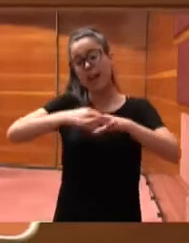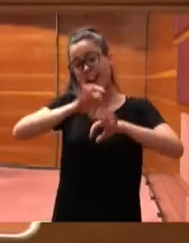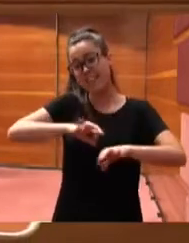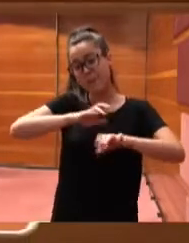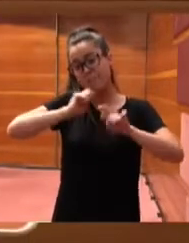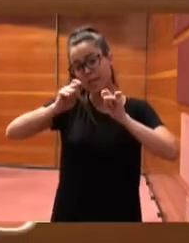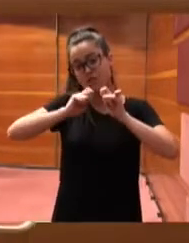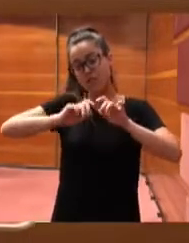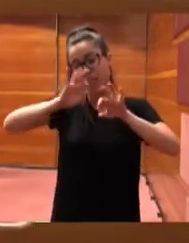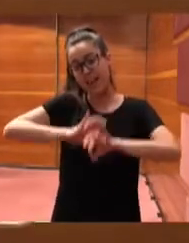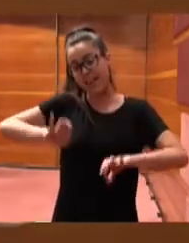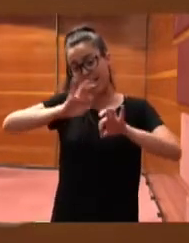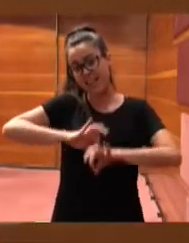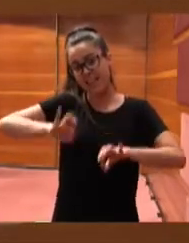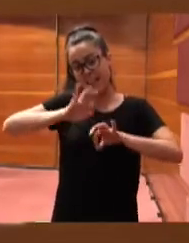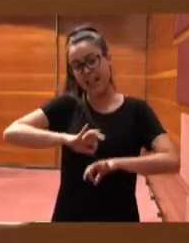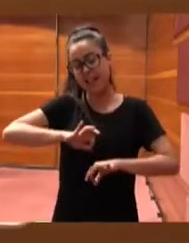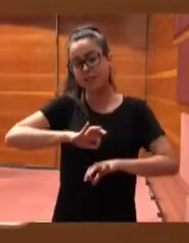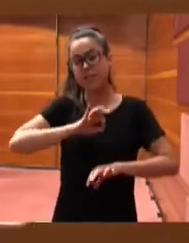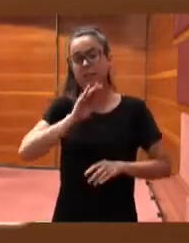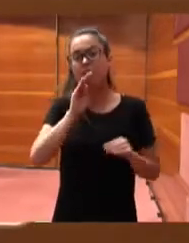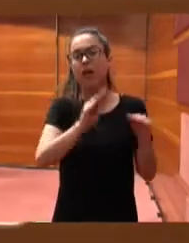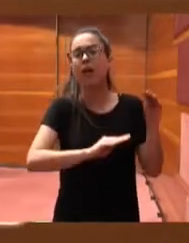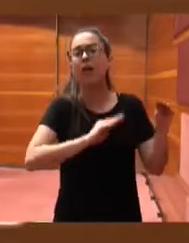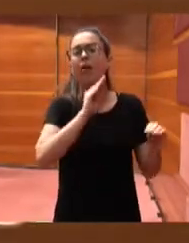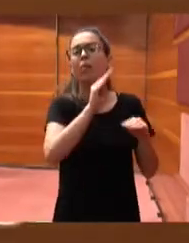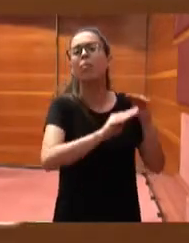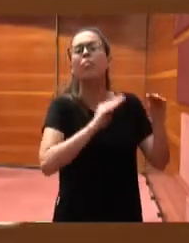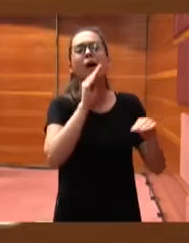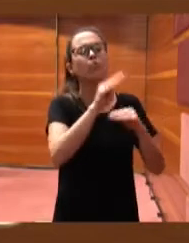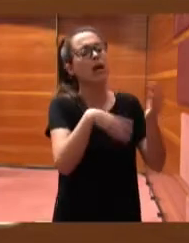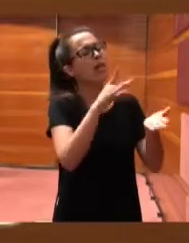periodista, ni ningún hostelero preguntaron dónde están esos datos.